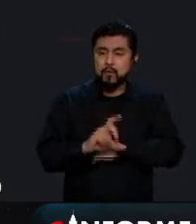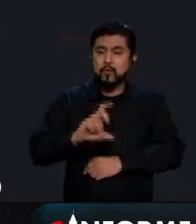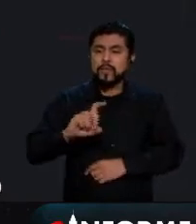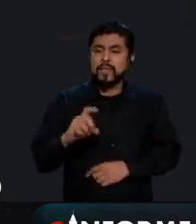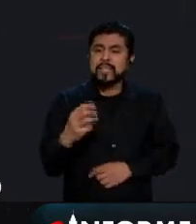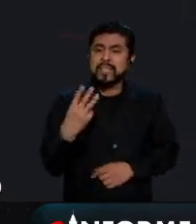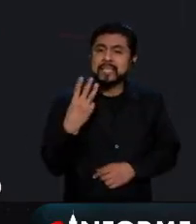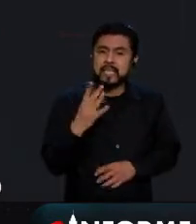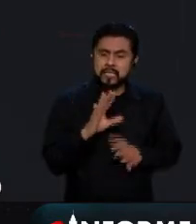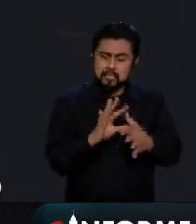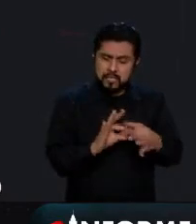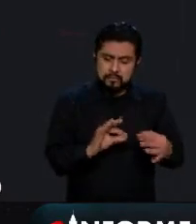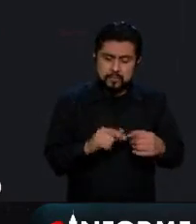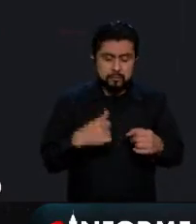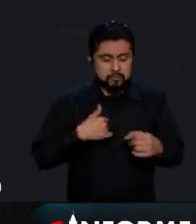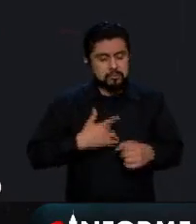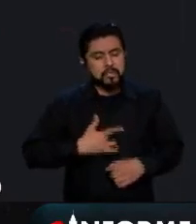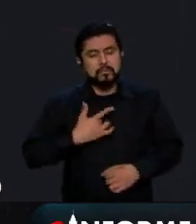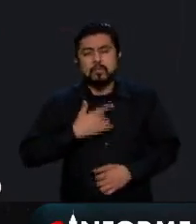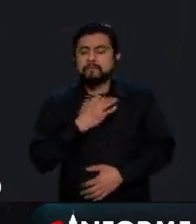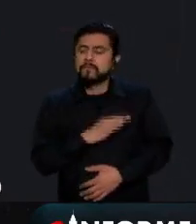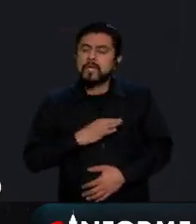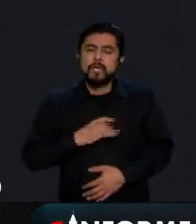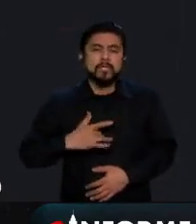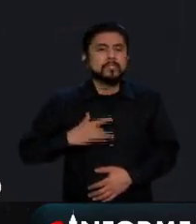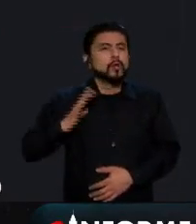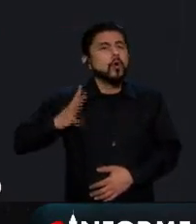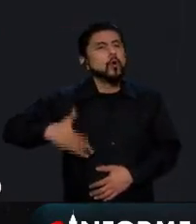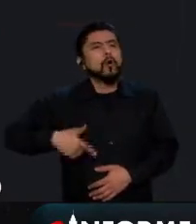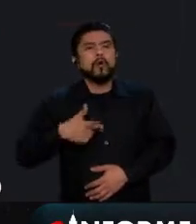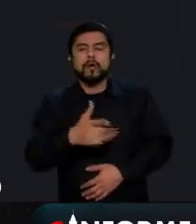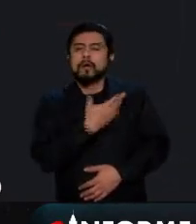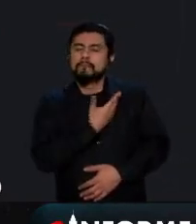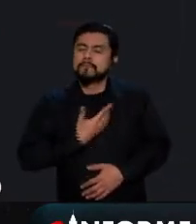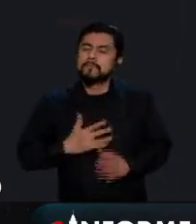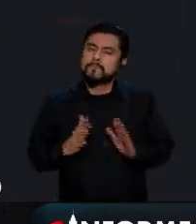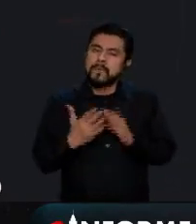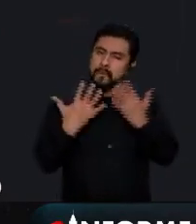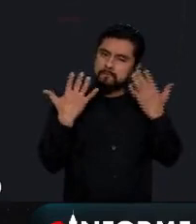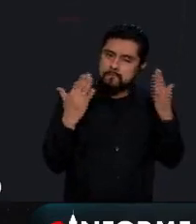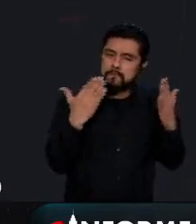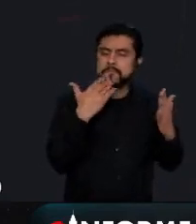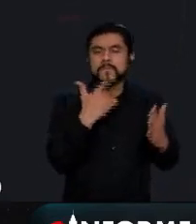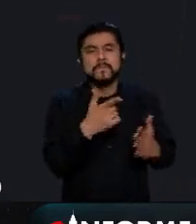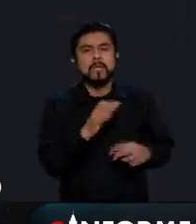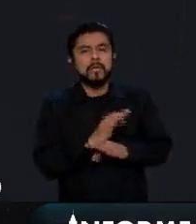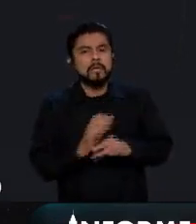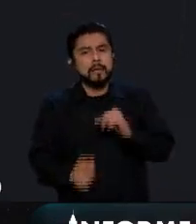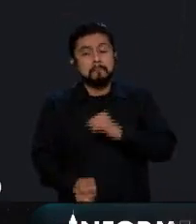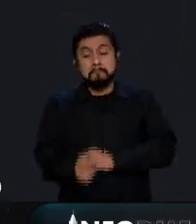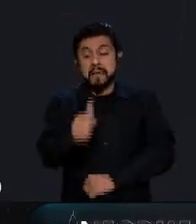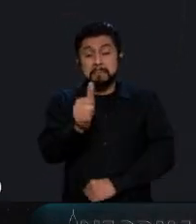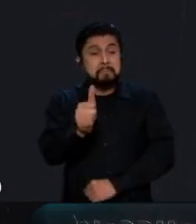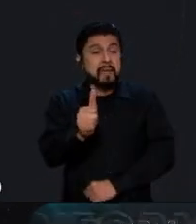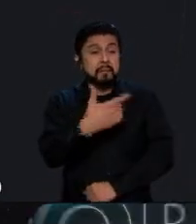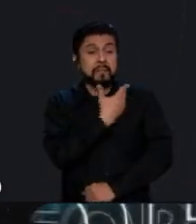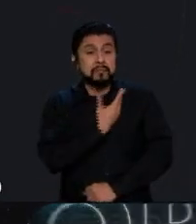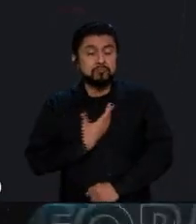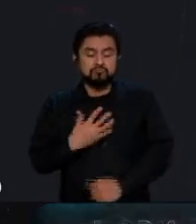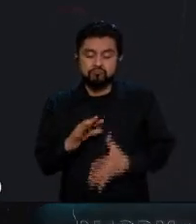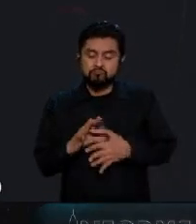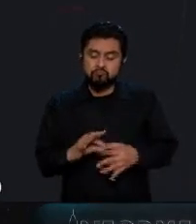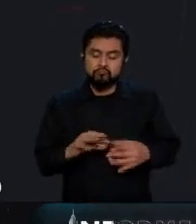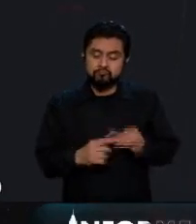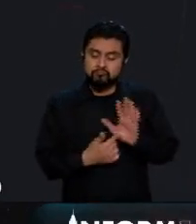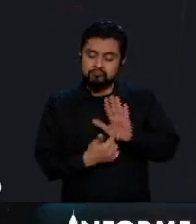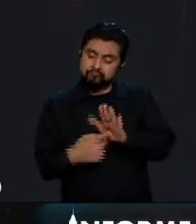decir? Me honra, me hace feliz porque escucharlo del presidente es la primera vez que ha ocurrido en nuestra historia. Sin embargo,